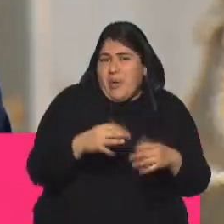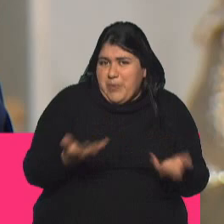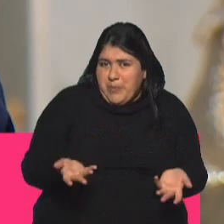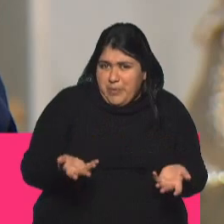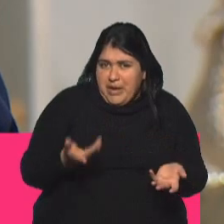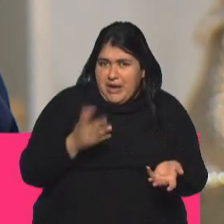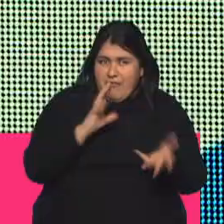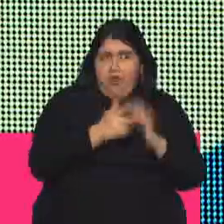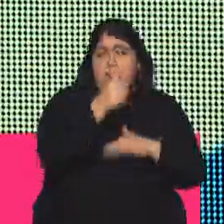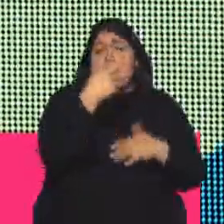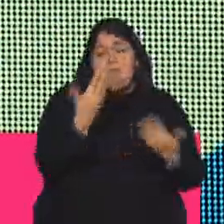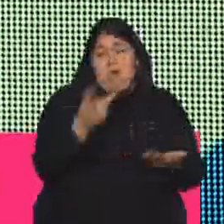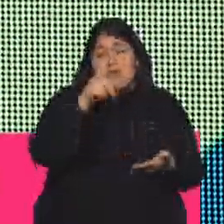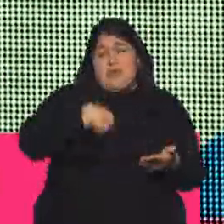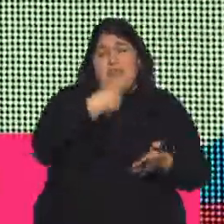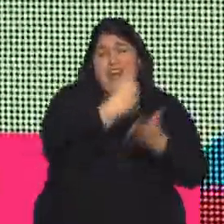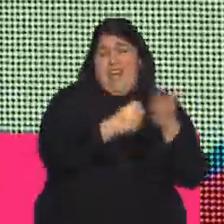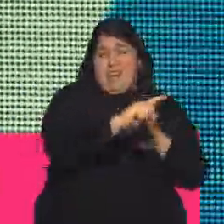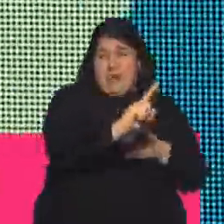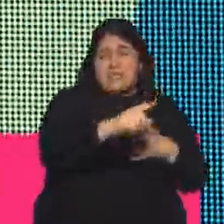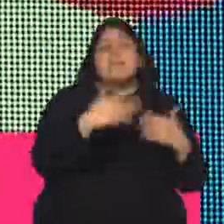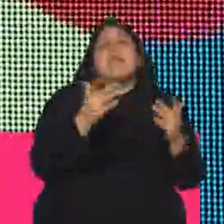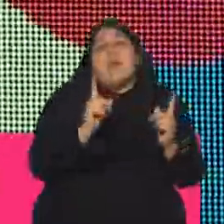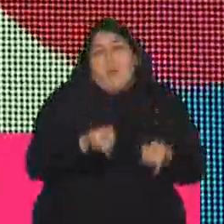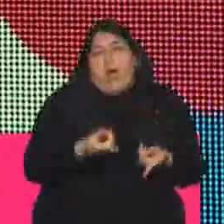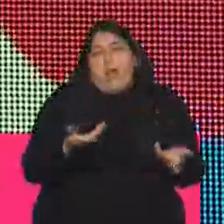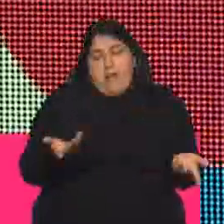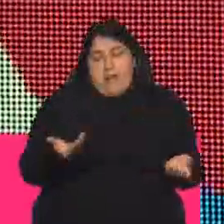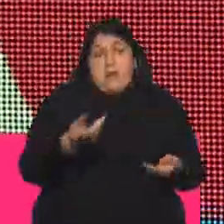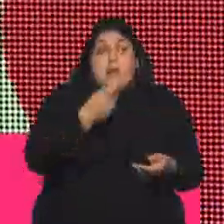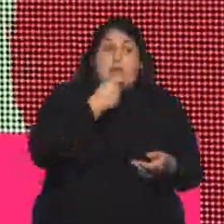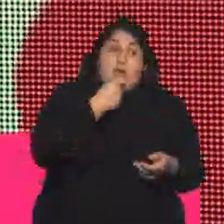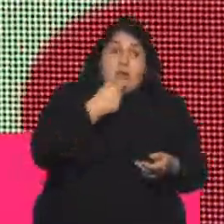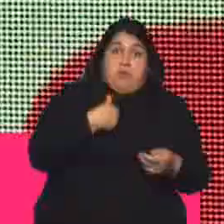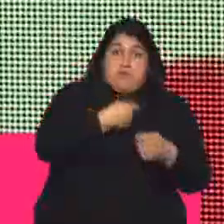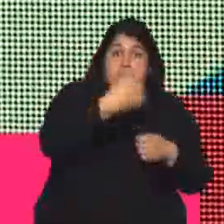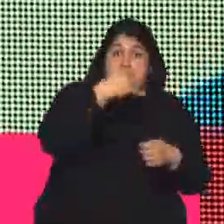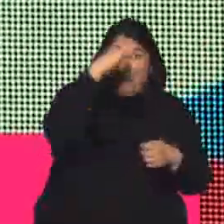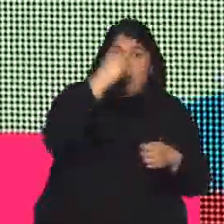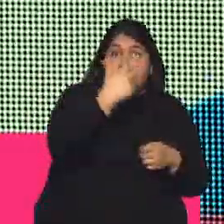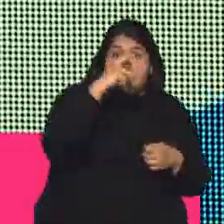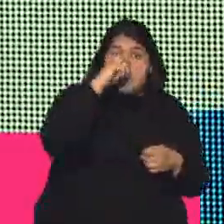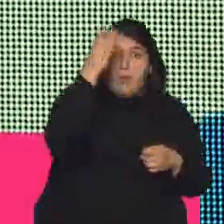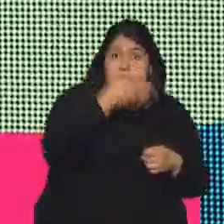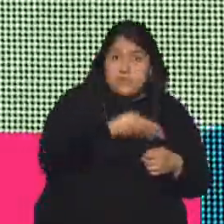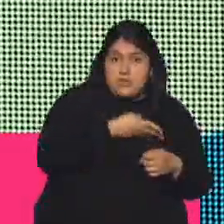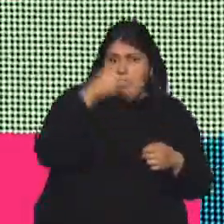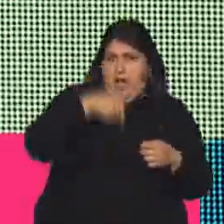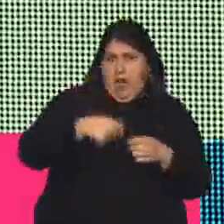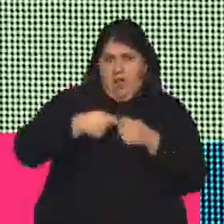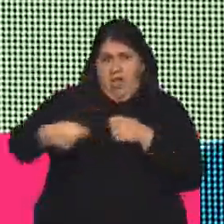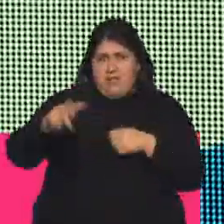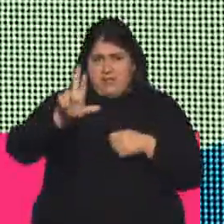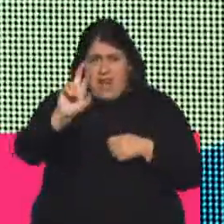posibilidad. Sí, o sea, el banco dice, si yo tengo que pagar por un plazo fijo 37% y acá en el ahora